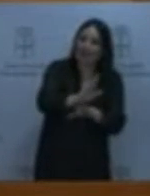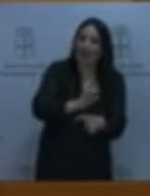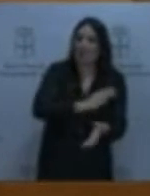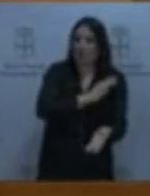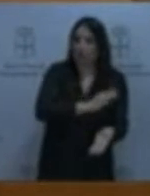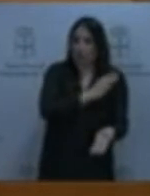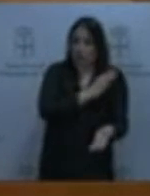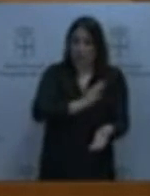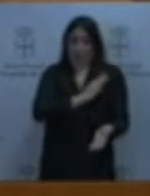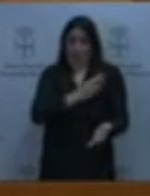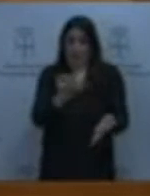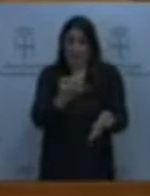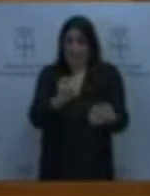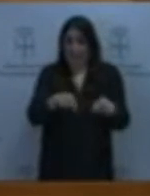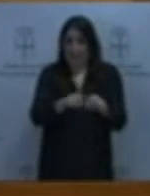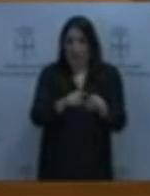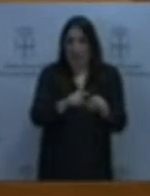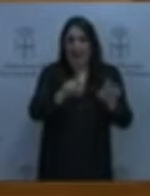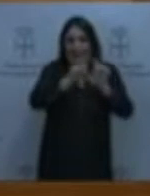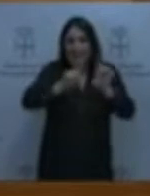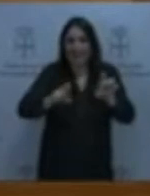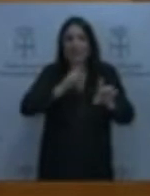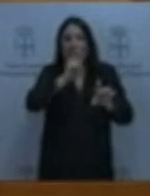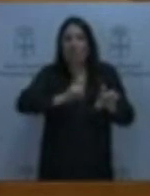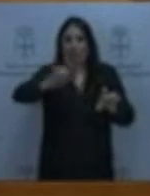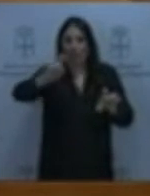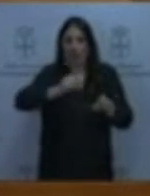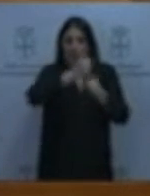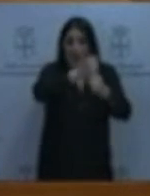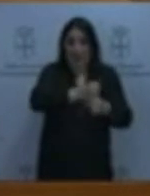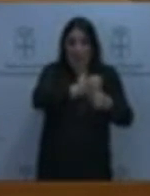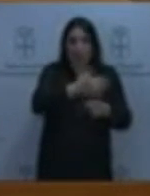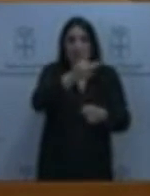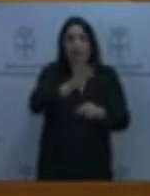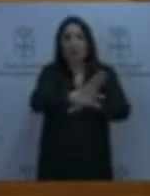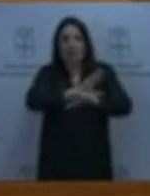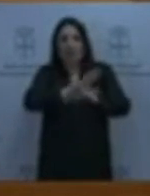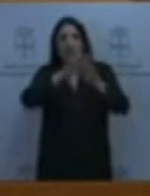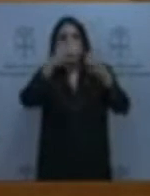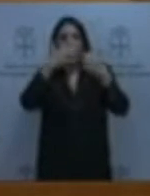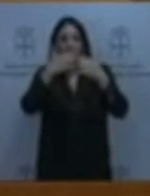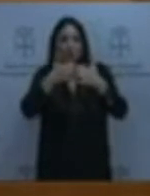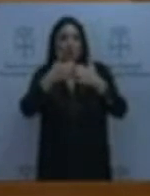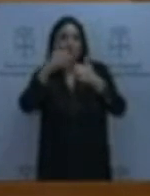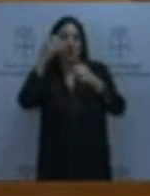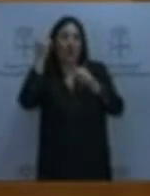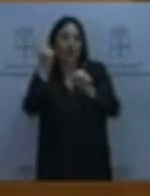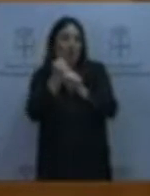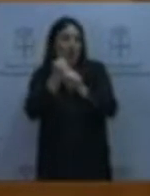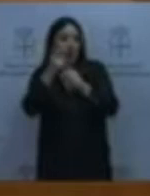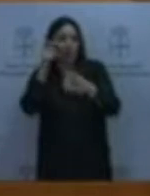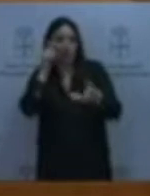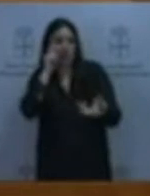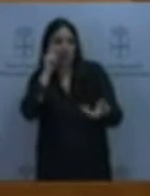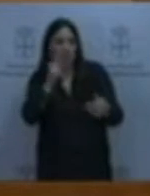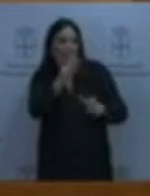que esas entidades fundadoras, la Fundación Bancaria Cajastur y la Consejería de Empleo, Industria y Turismo. No Jesús Alcalde ni